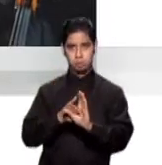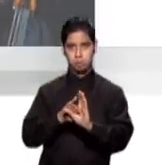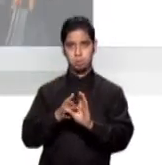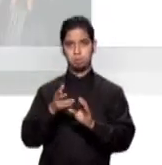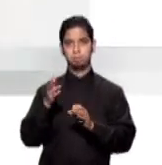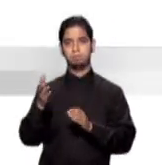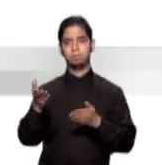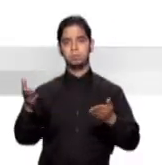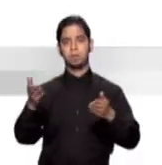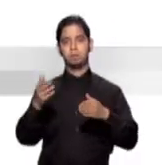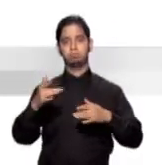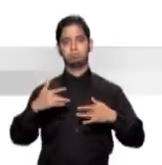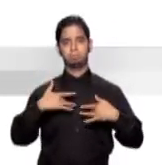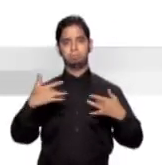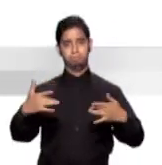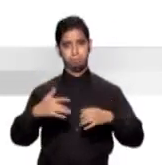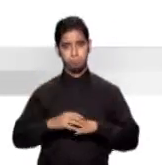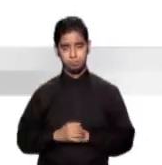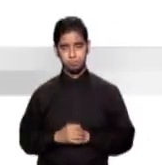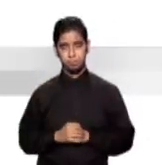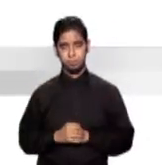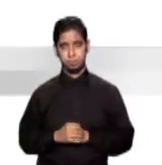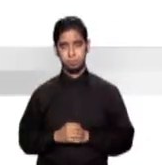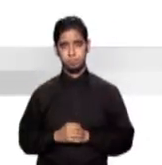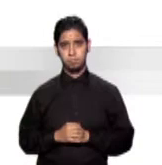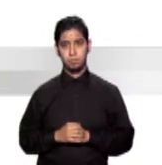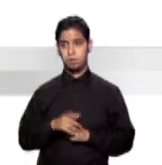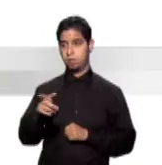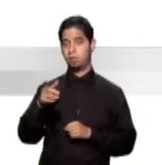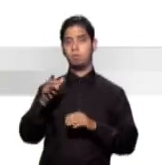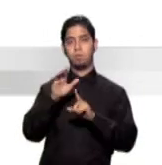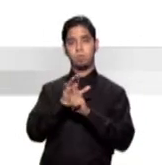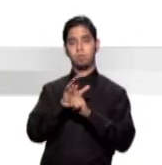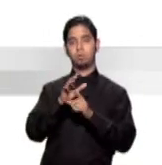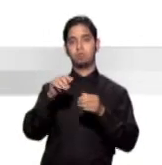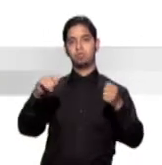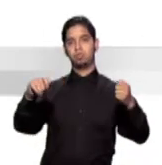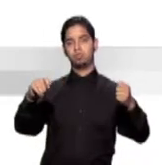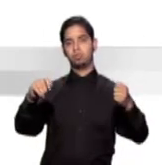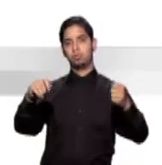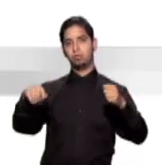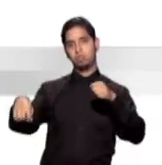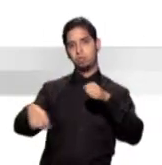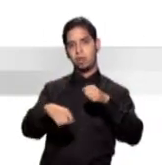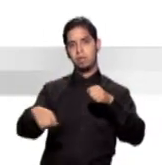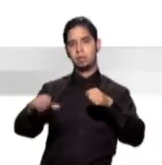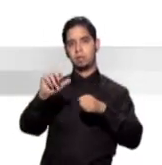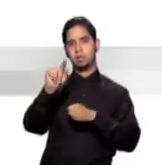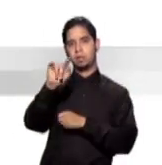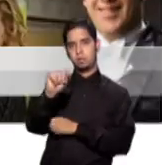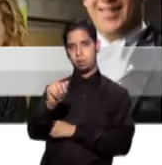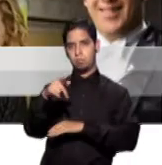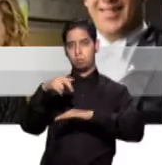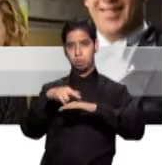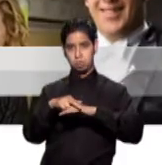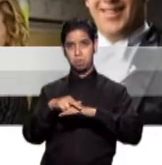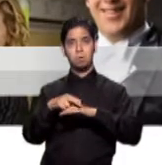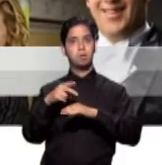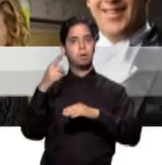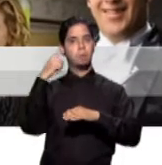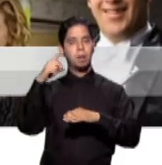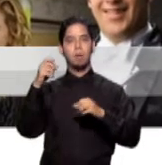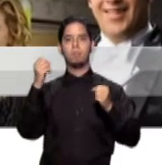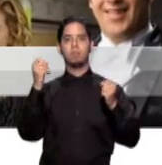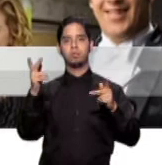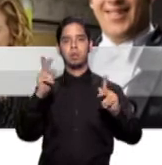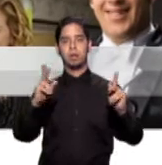Puerto Rico. El director artístico del festival, el chelista puertorriqueño Emilio Colón, explicó que el festival sirve de plataforma para que los jóvenes músicos